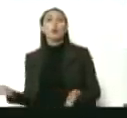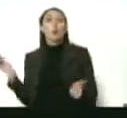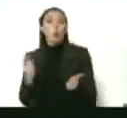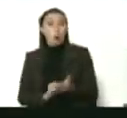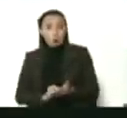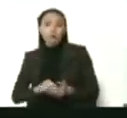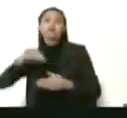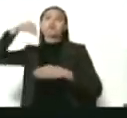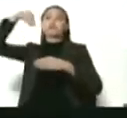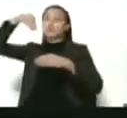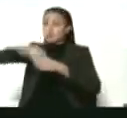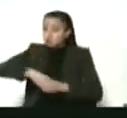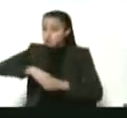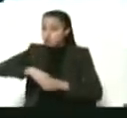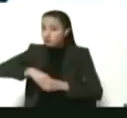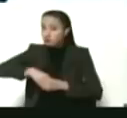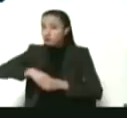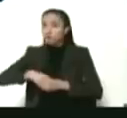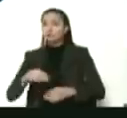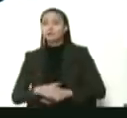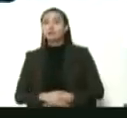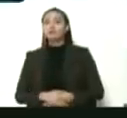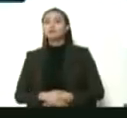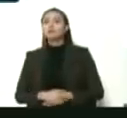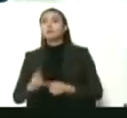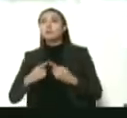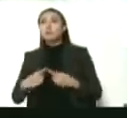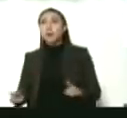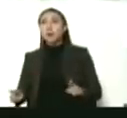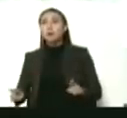cuarentena radical, pero ya